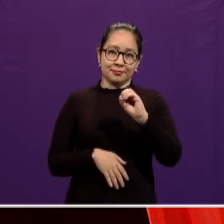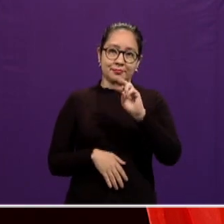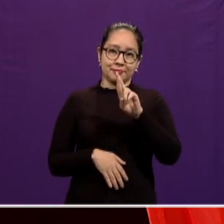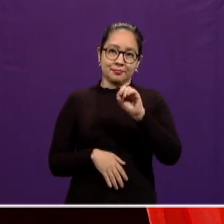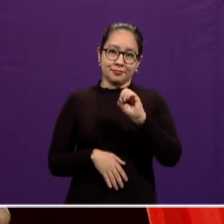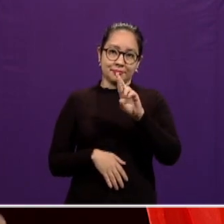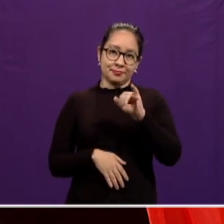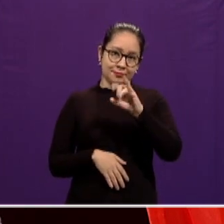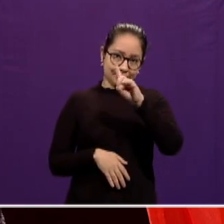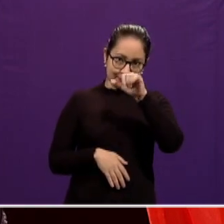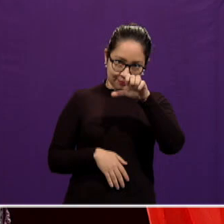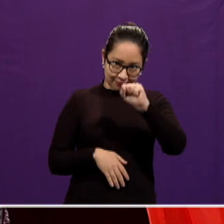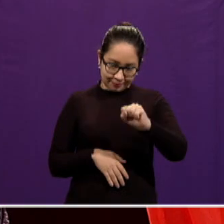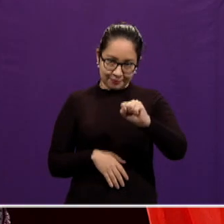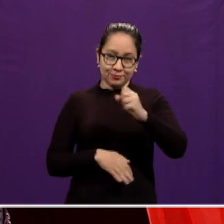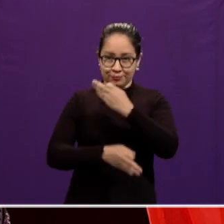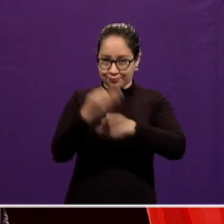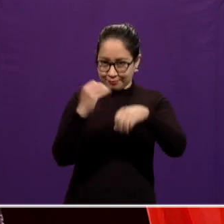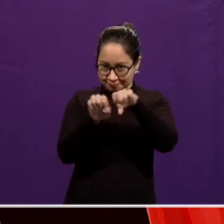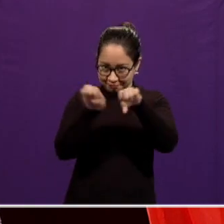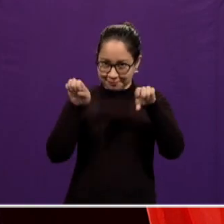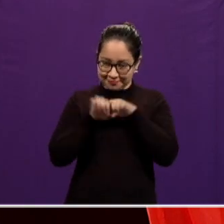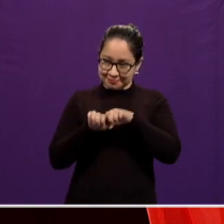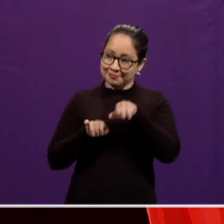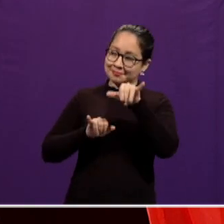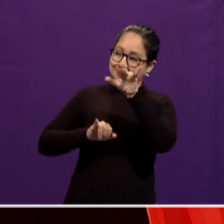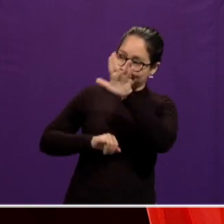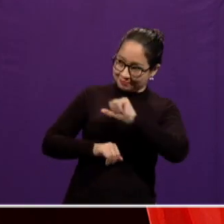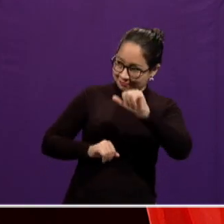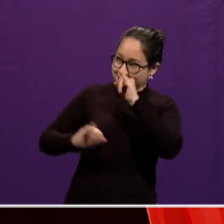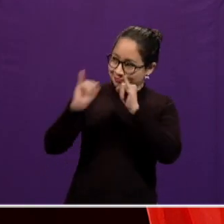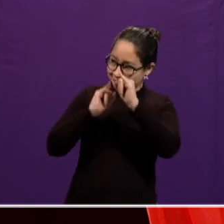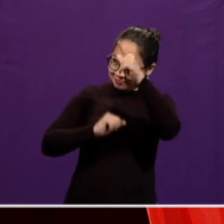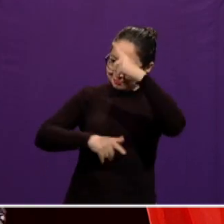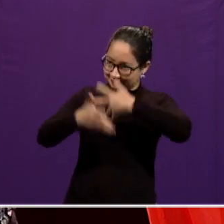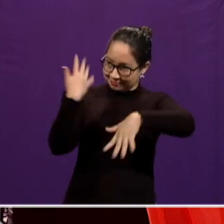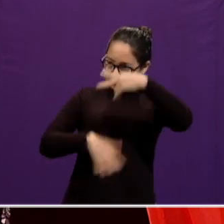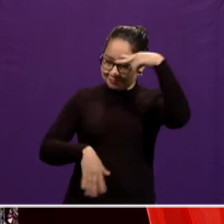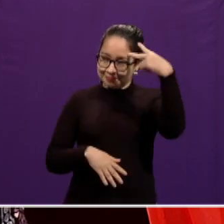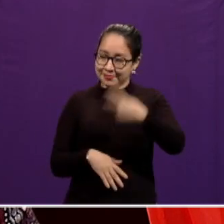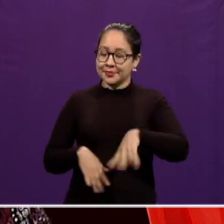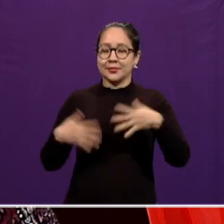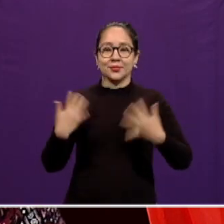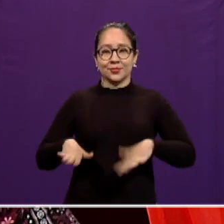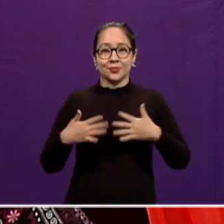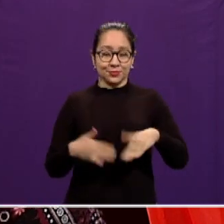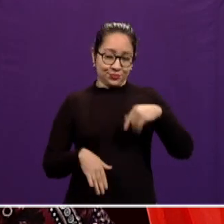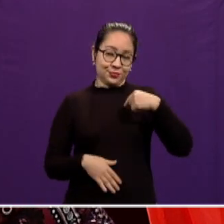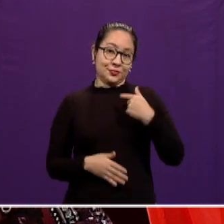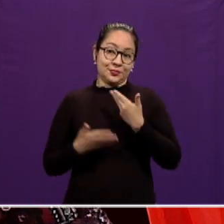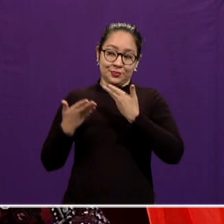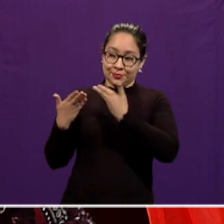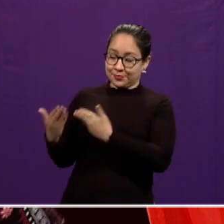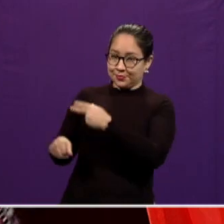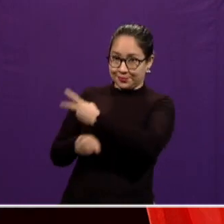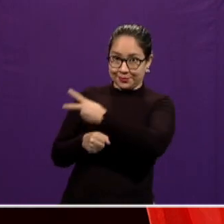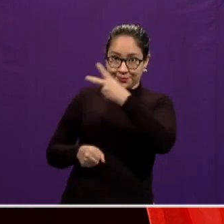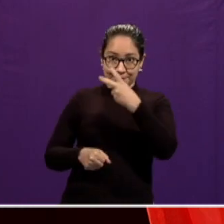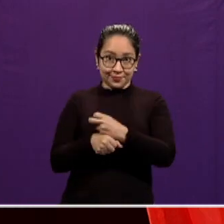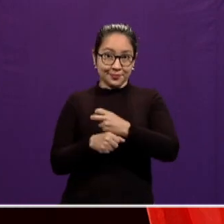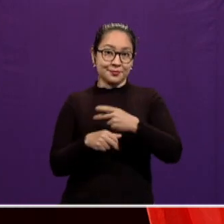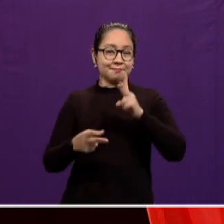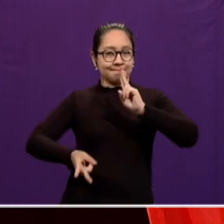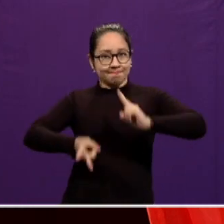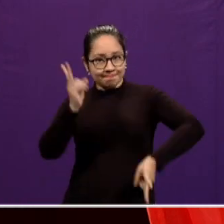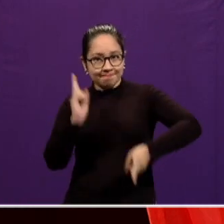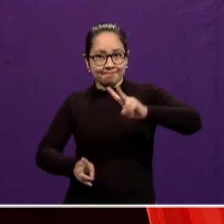el staff, Aleisha Collins en la lengua de señas, de una servidora, vamos a hablar de un tema que seguramente en casa o con